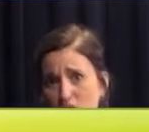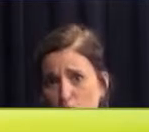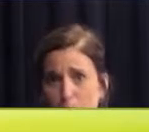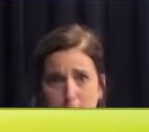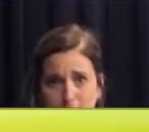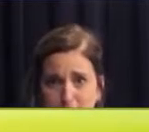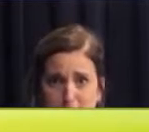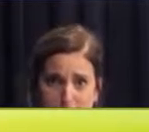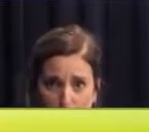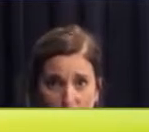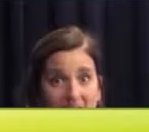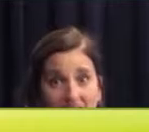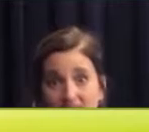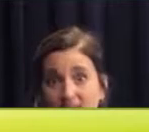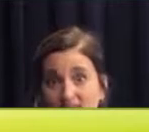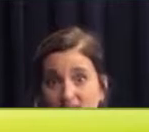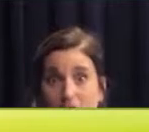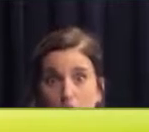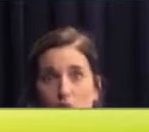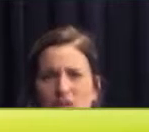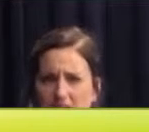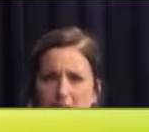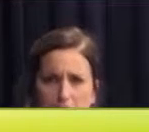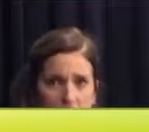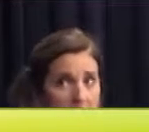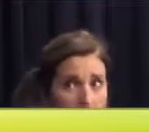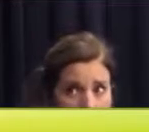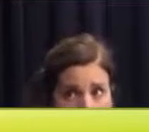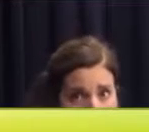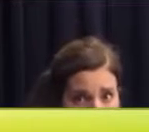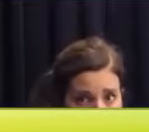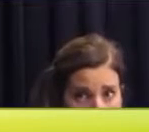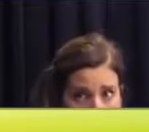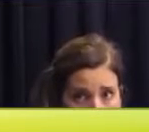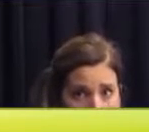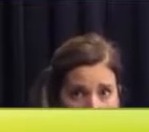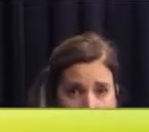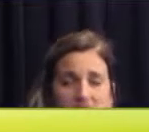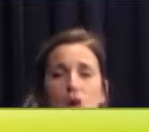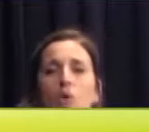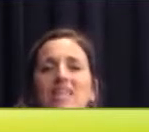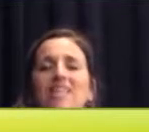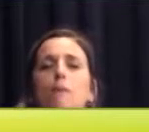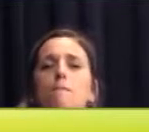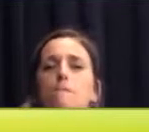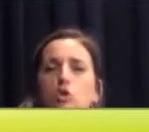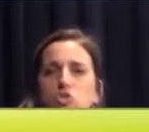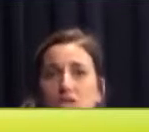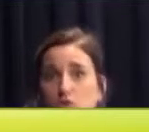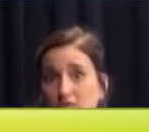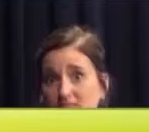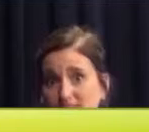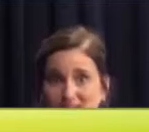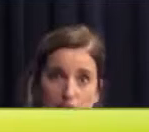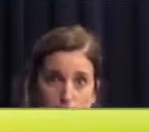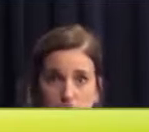y estamos en un 43% me corrigen sin objetivo con algunas cifras 43% de tercera dosis